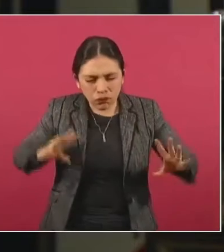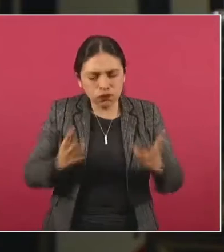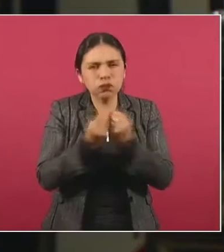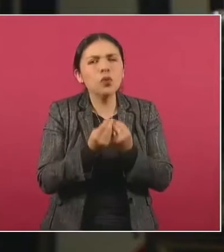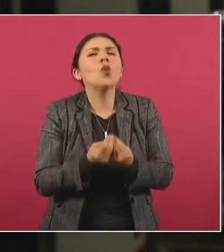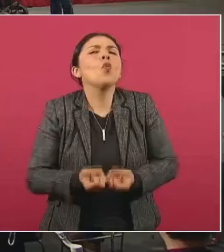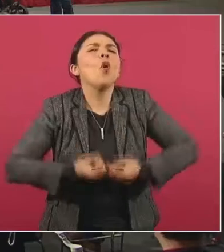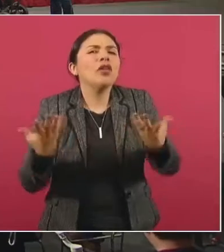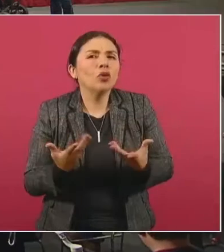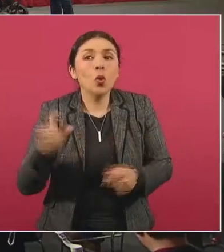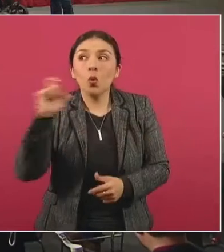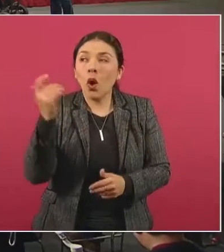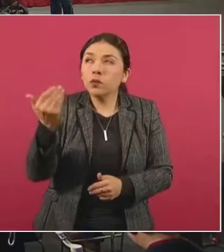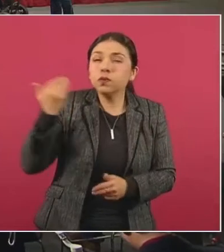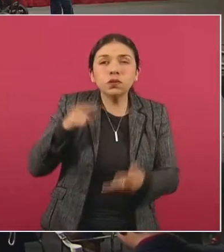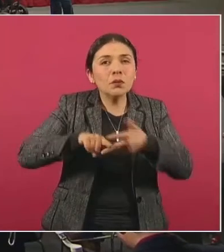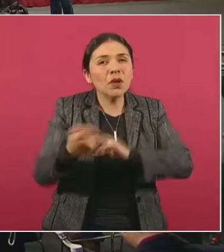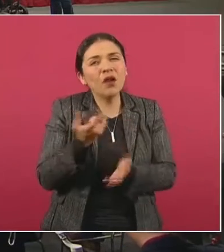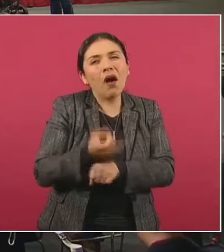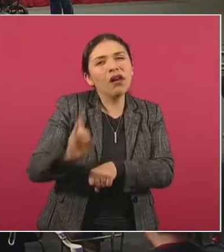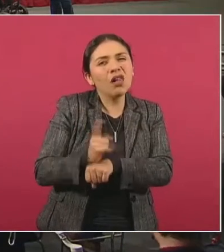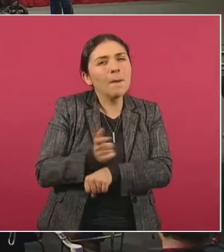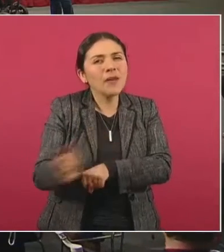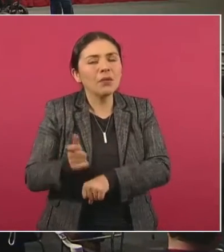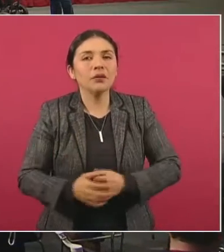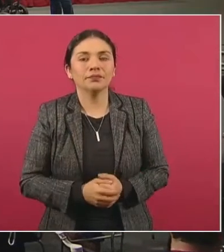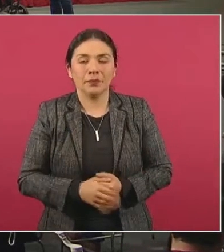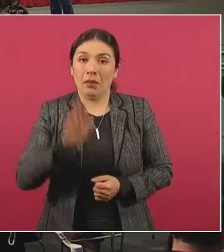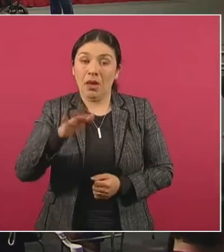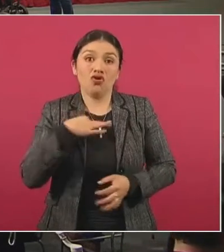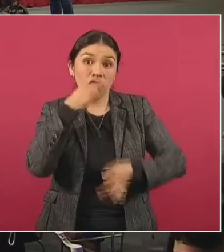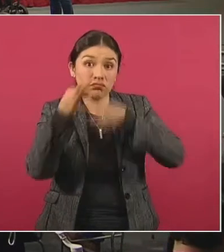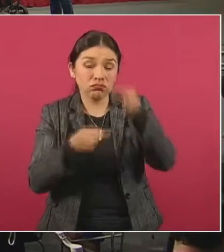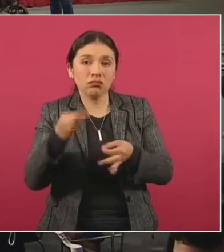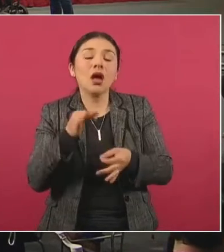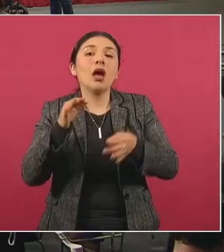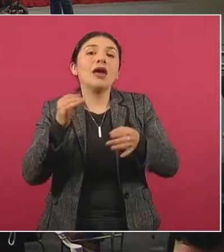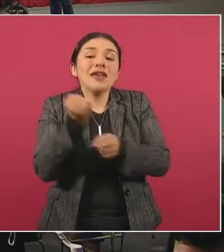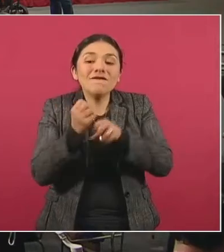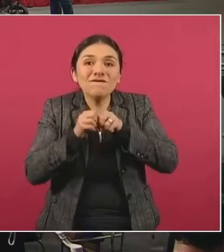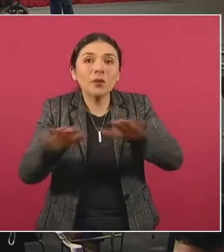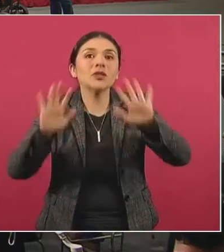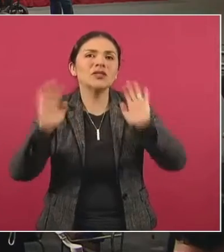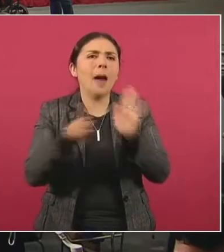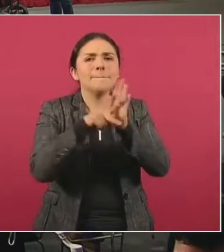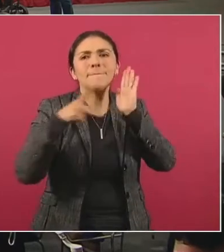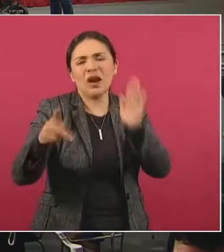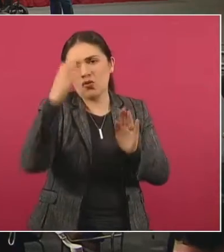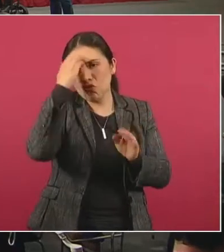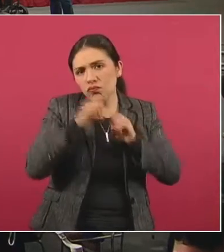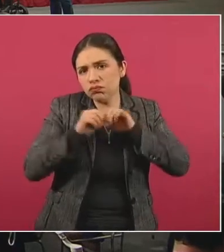cuándo? Bueno, yo voy a dar información que ya es pública, porque ya salió en todos los periódicos. Es